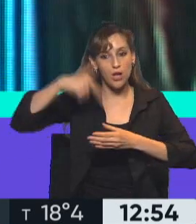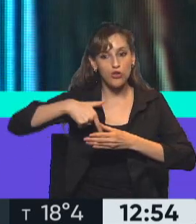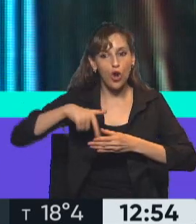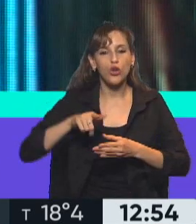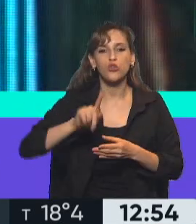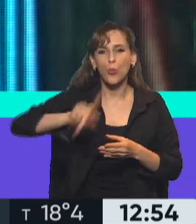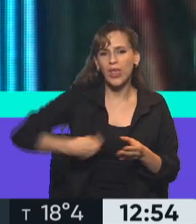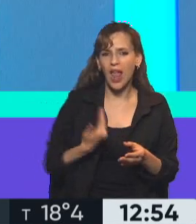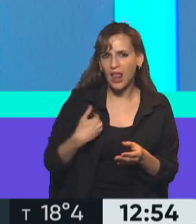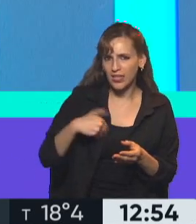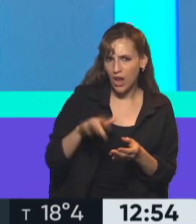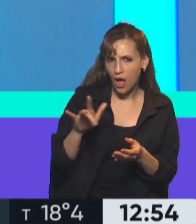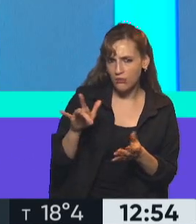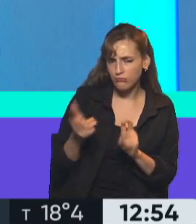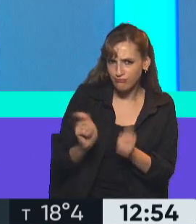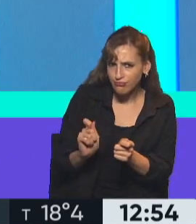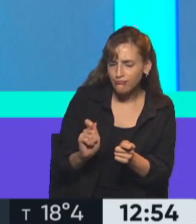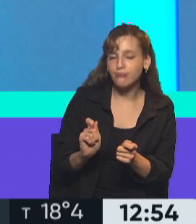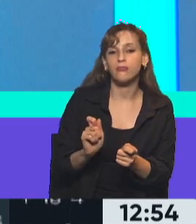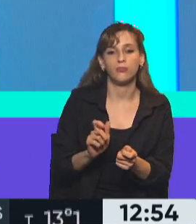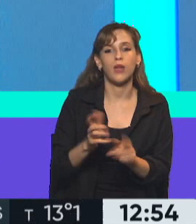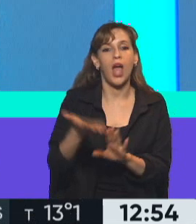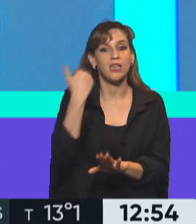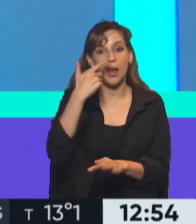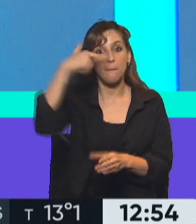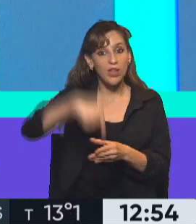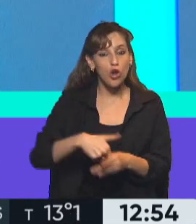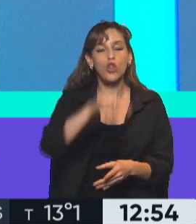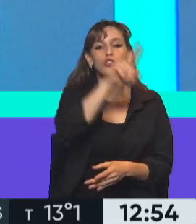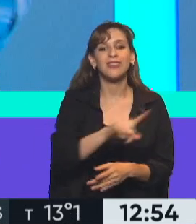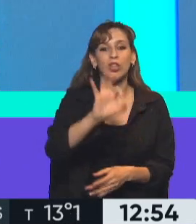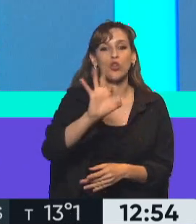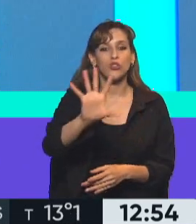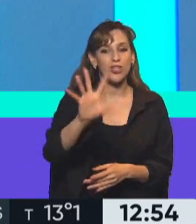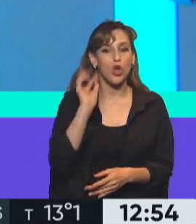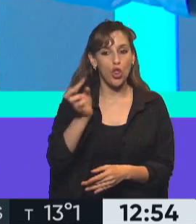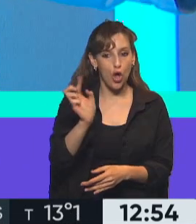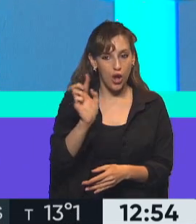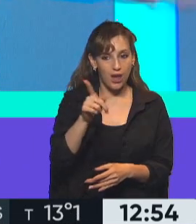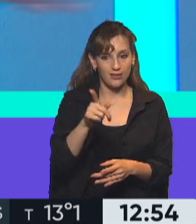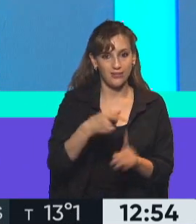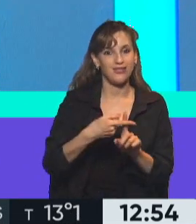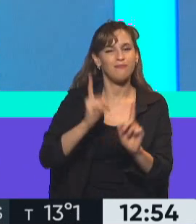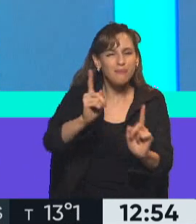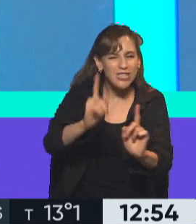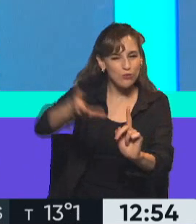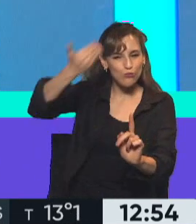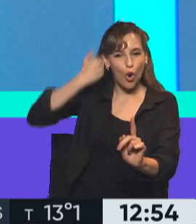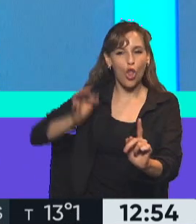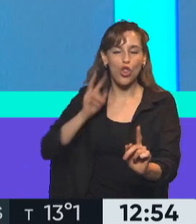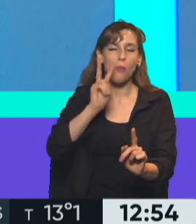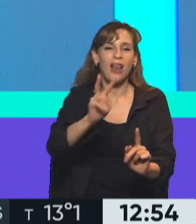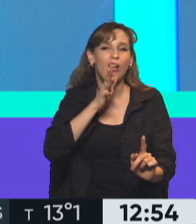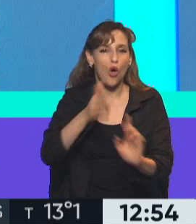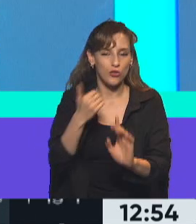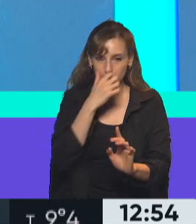en Argentina? El petróleo ayer llegó a tocar $105 el Brent, llegando a números de 2014, o sea, un